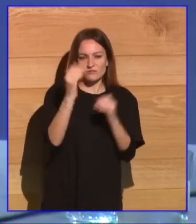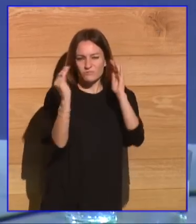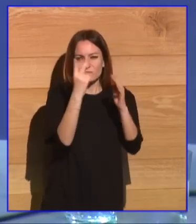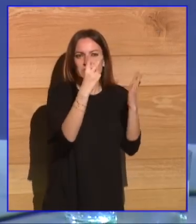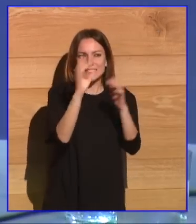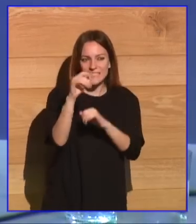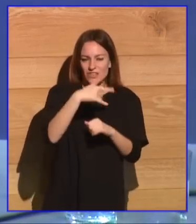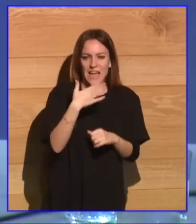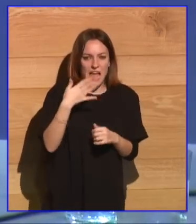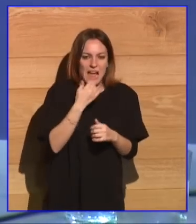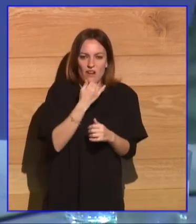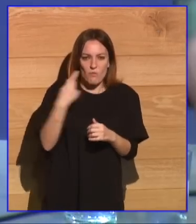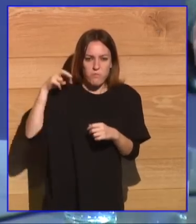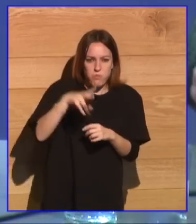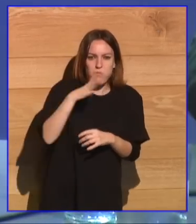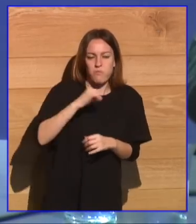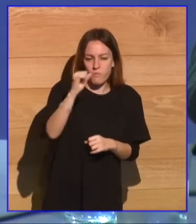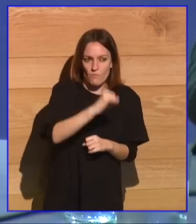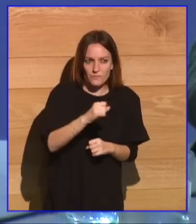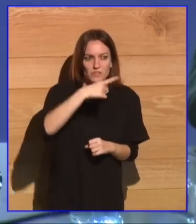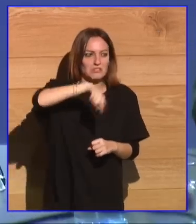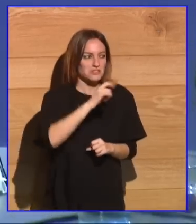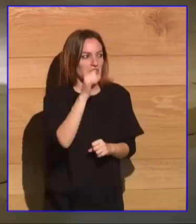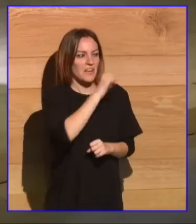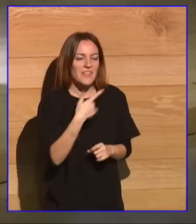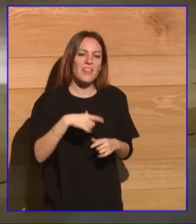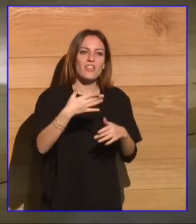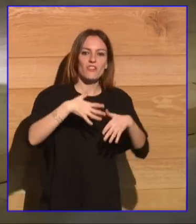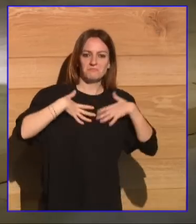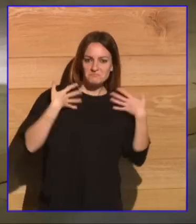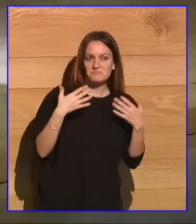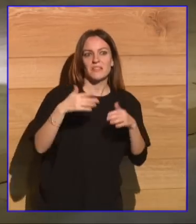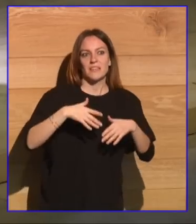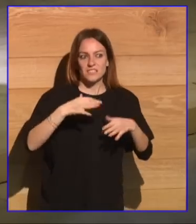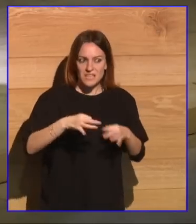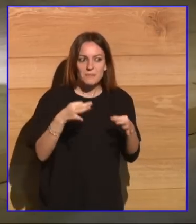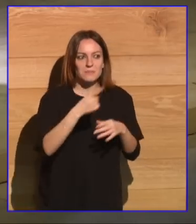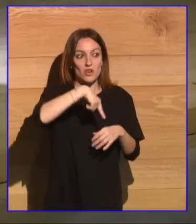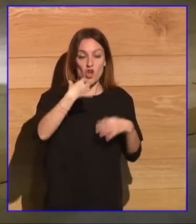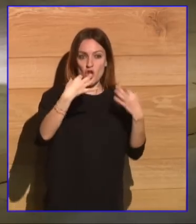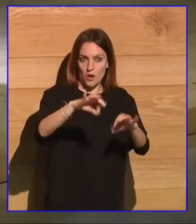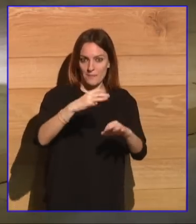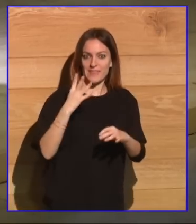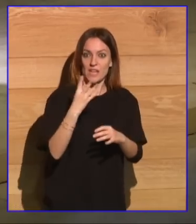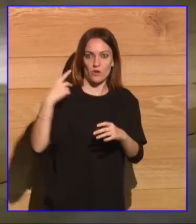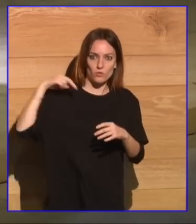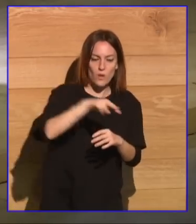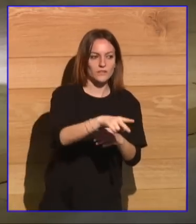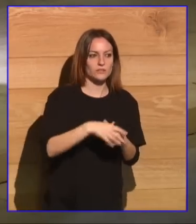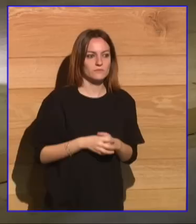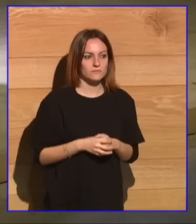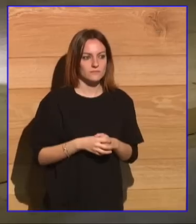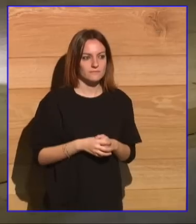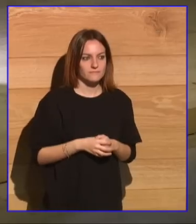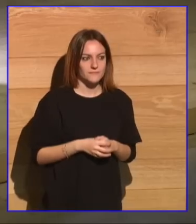hacemos, una bajada preciosa, cantando agradecida y emocionada. Normalmente lo hacemos los cuatro. ¿Qué ha dicho Javi? ¿Quién es la señora? Tania